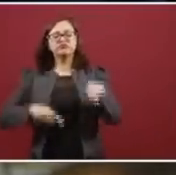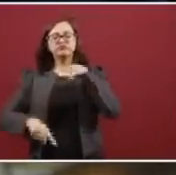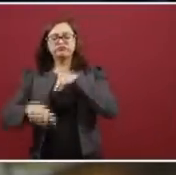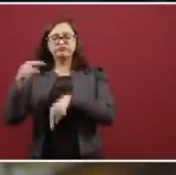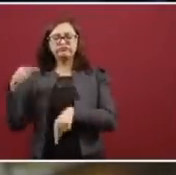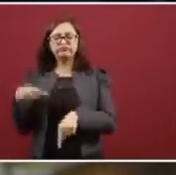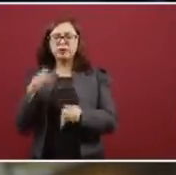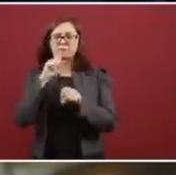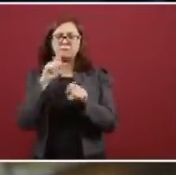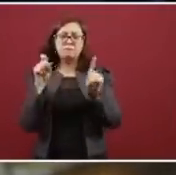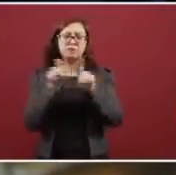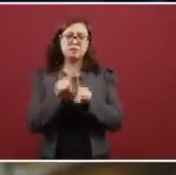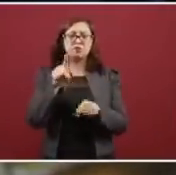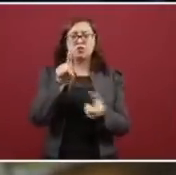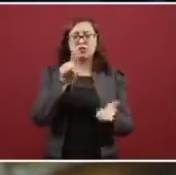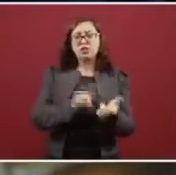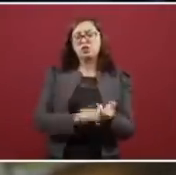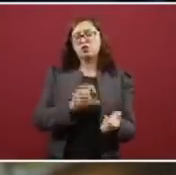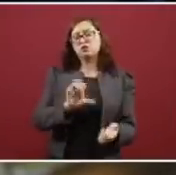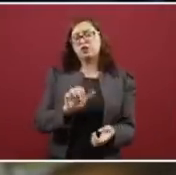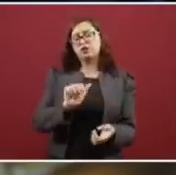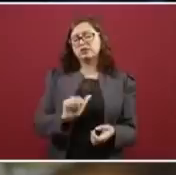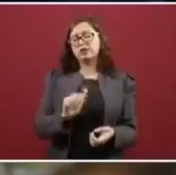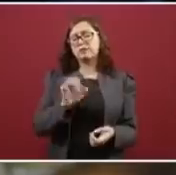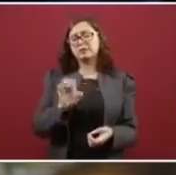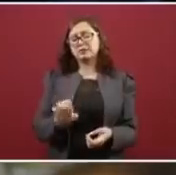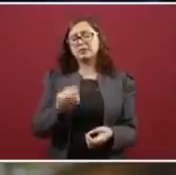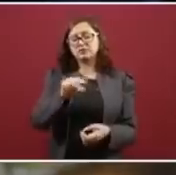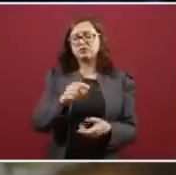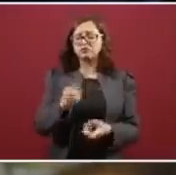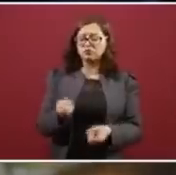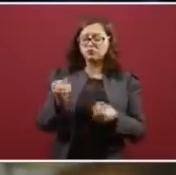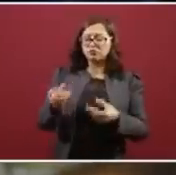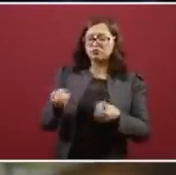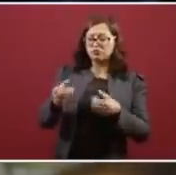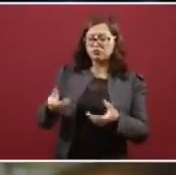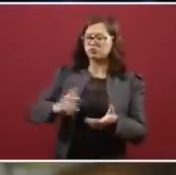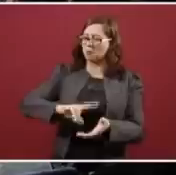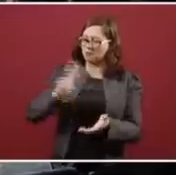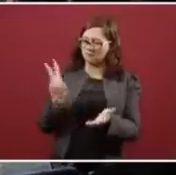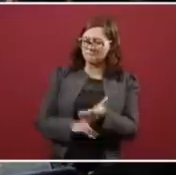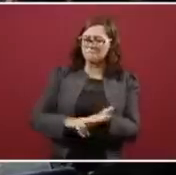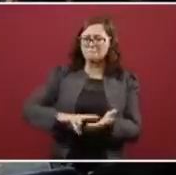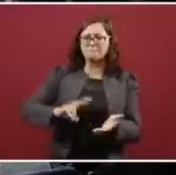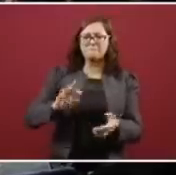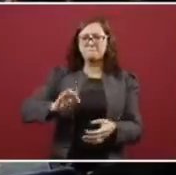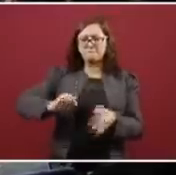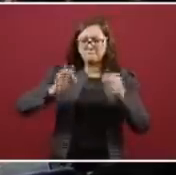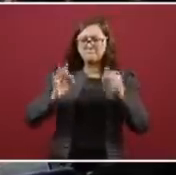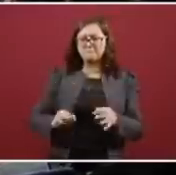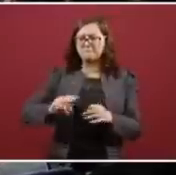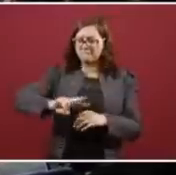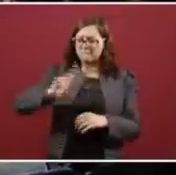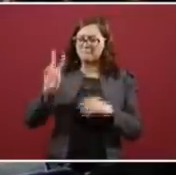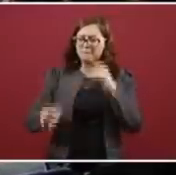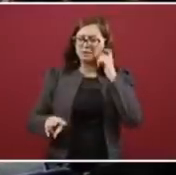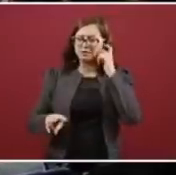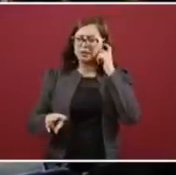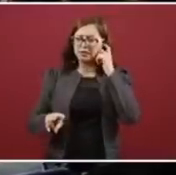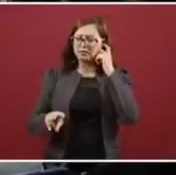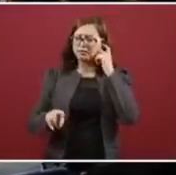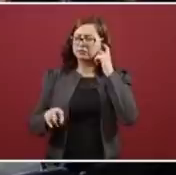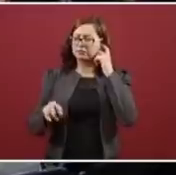en el consejo asesor empresarial era proveer una validación real a un populista de